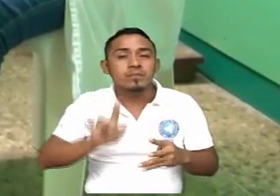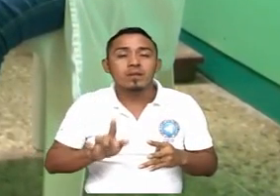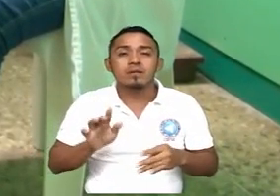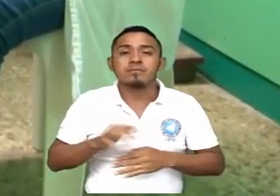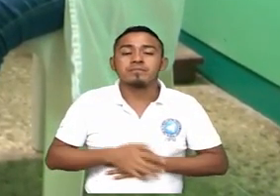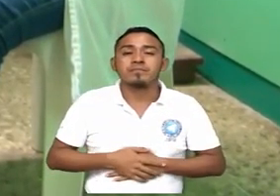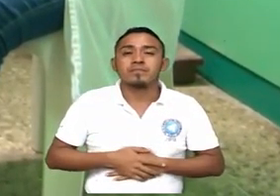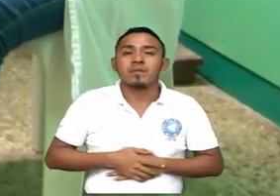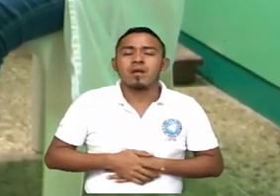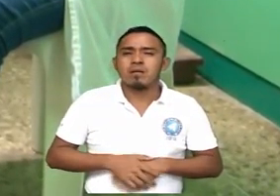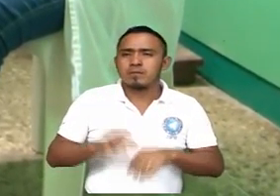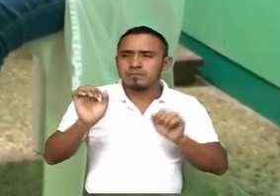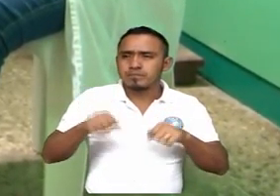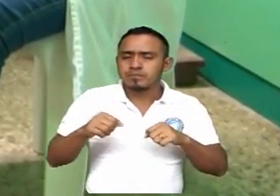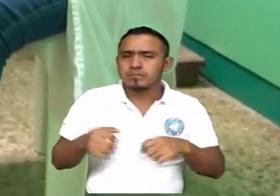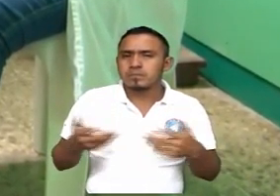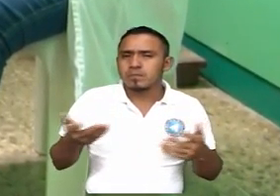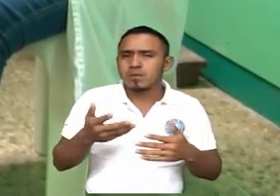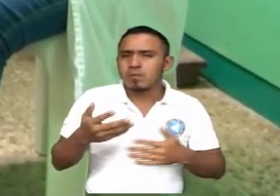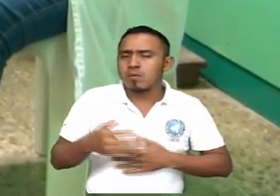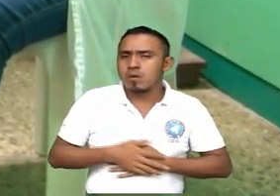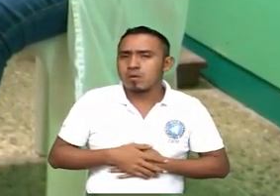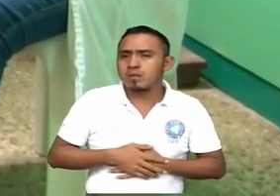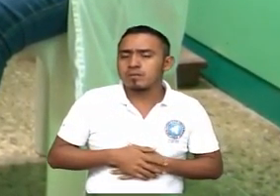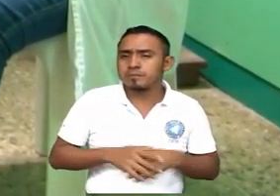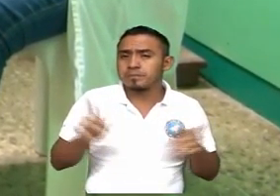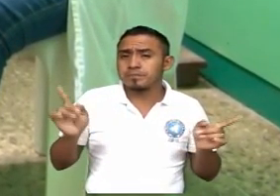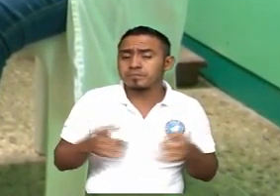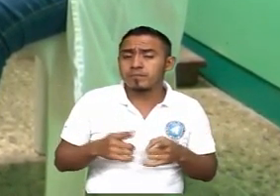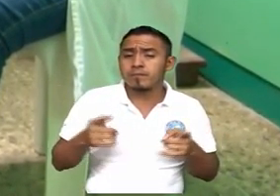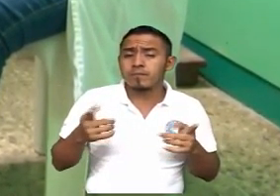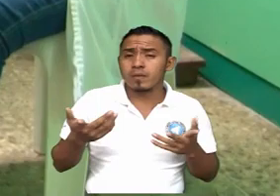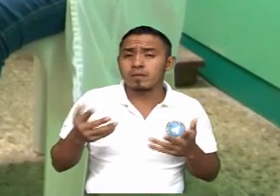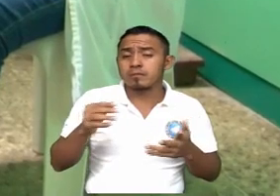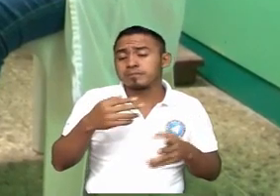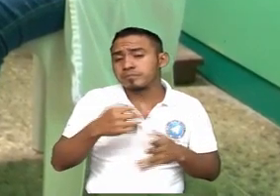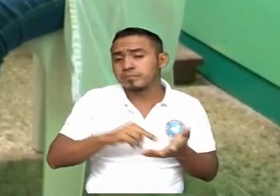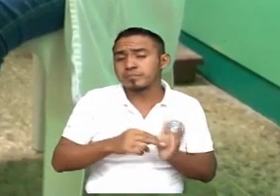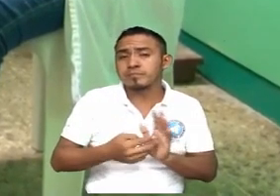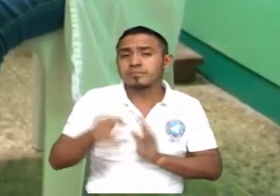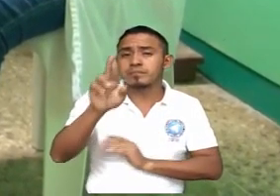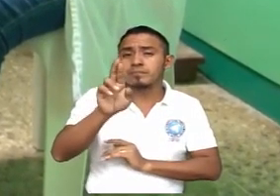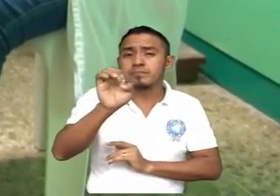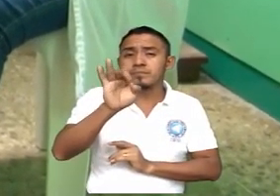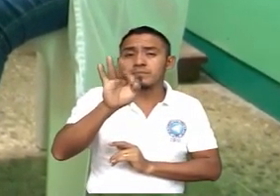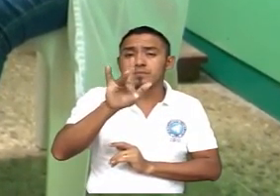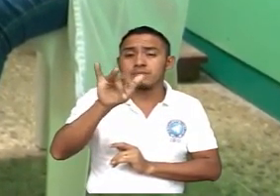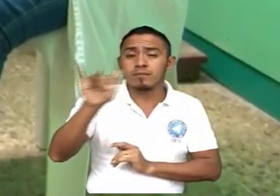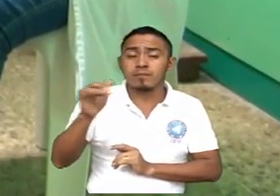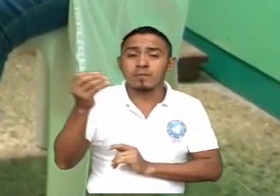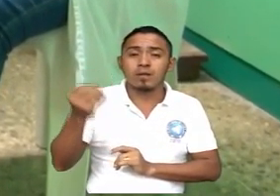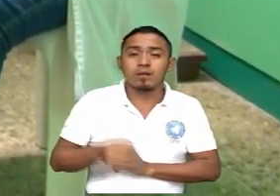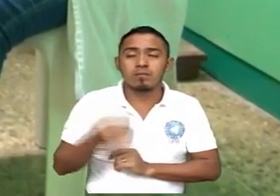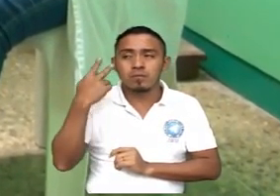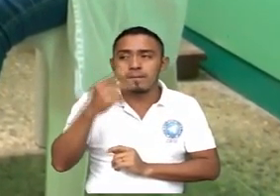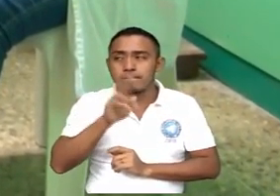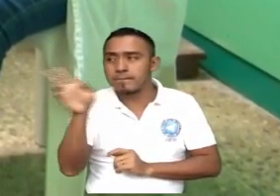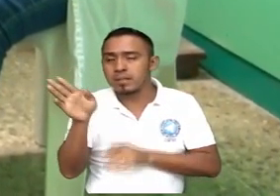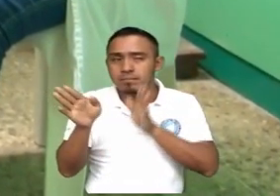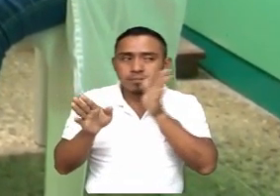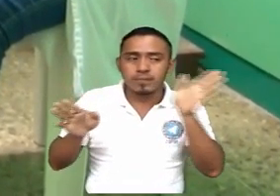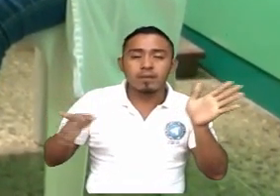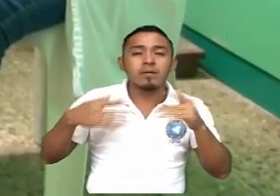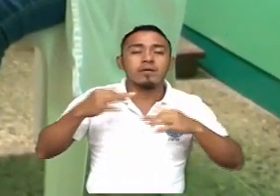Se puede decir que son los reflejos que disminuyen. Los reflejos, cuando me hablo, que uno ve, por ejemplo, si se mira